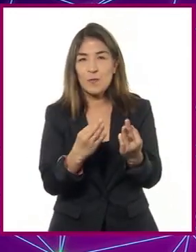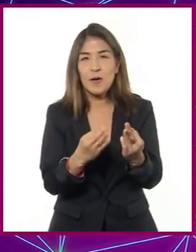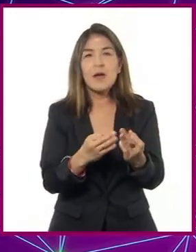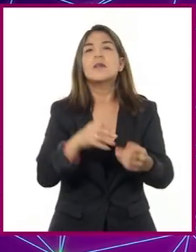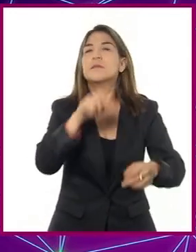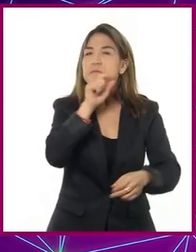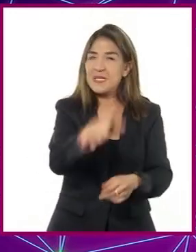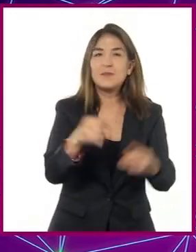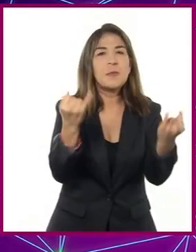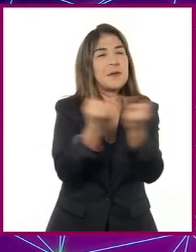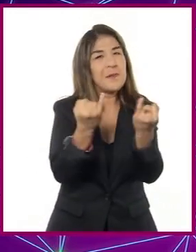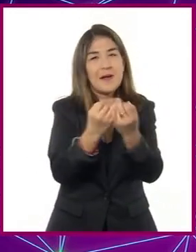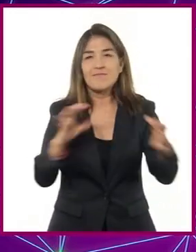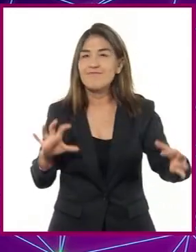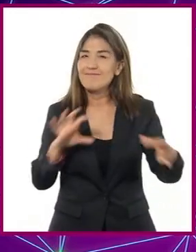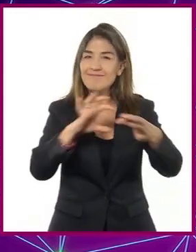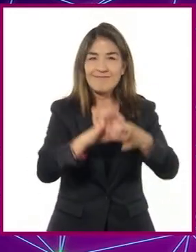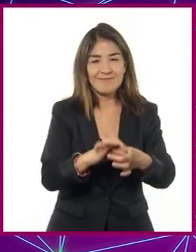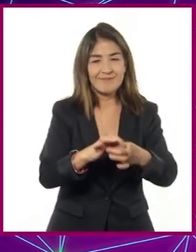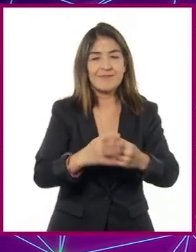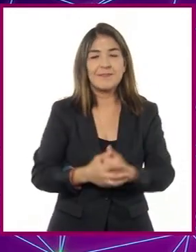son iguales entre sí.